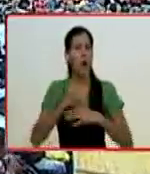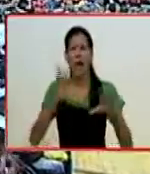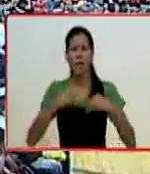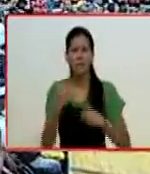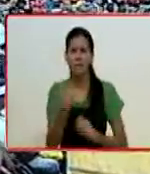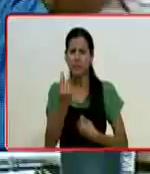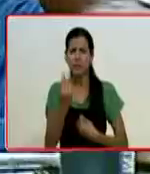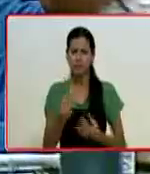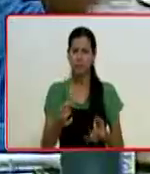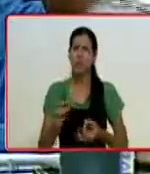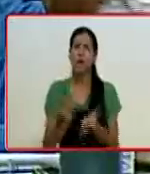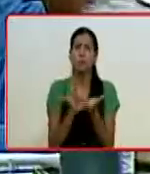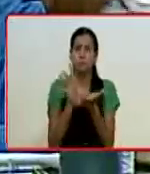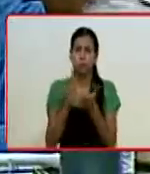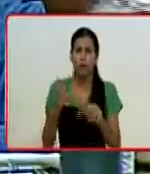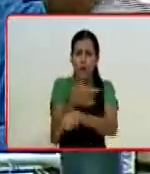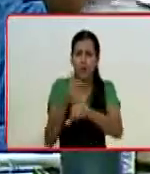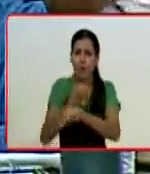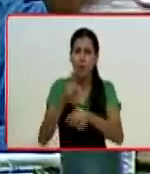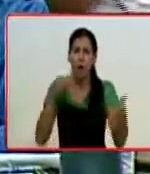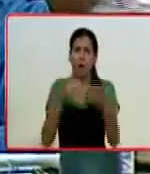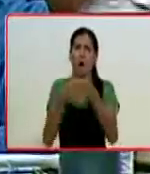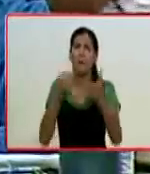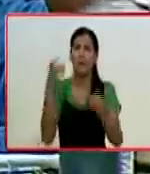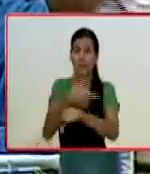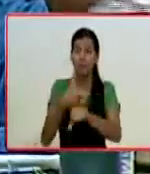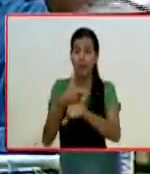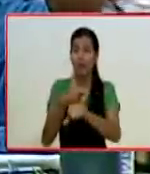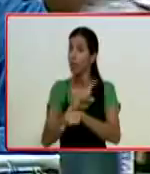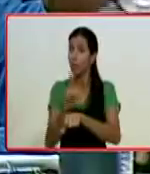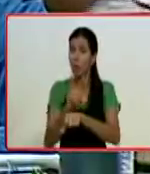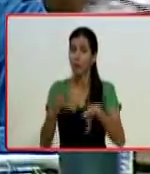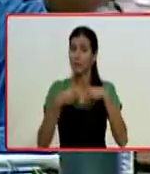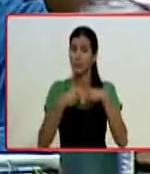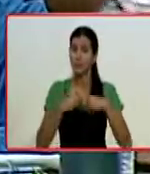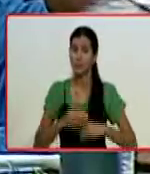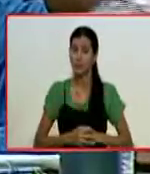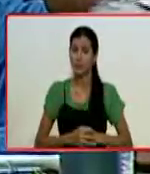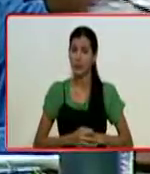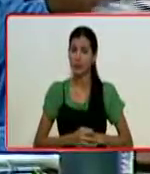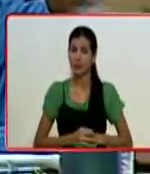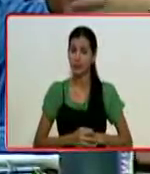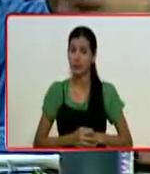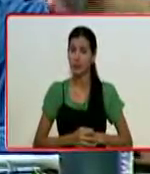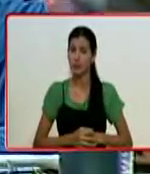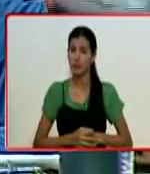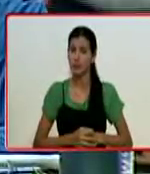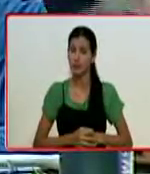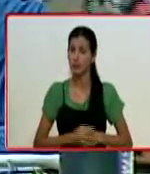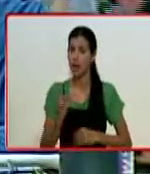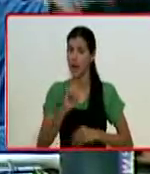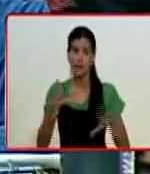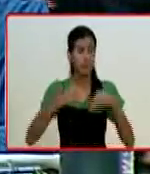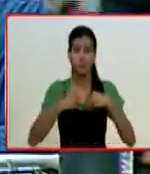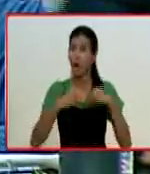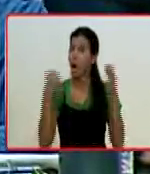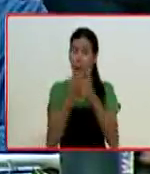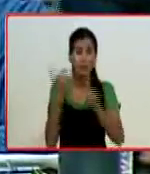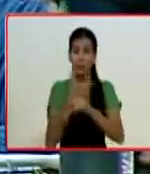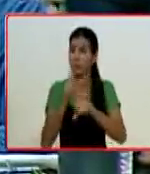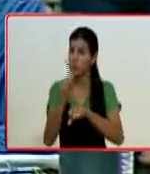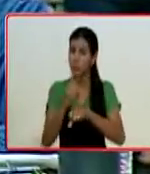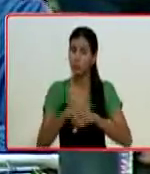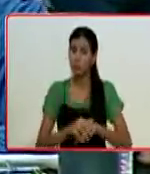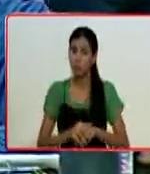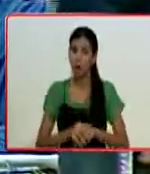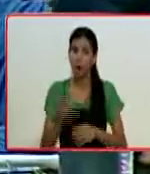golpe de Estado en Venezuela. No lo voy a permitir. Y si se dieran graves hechos,